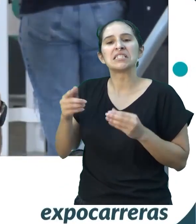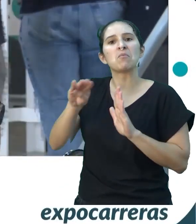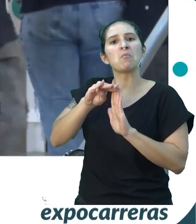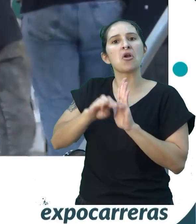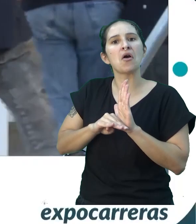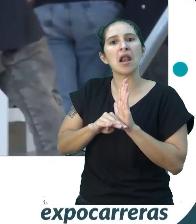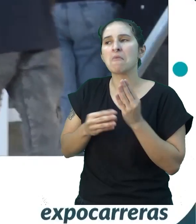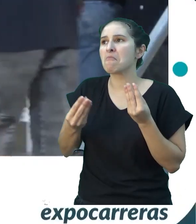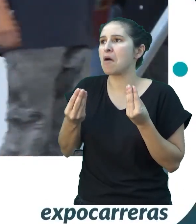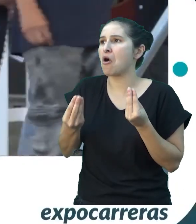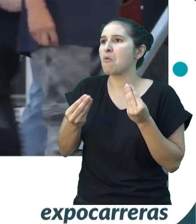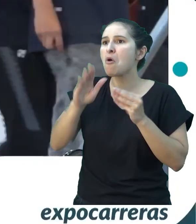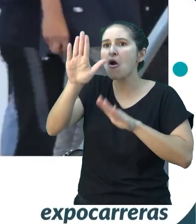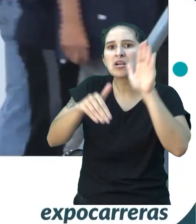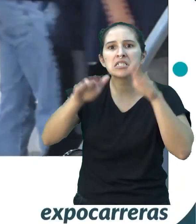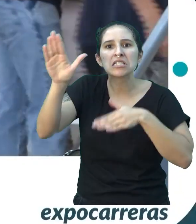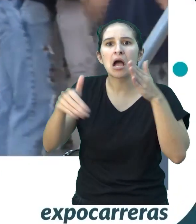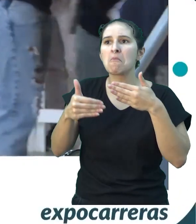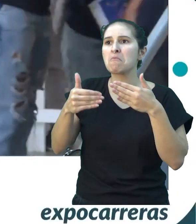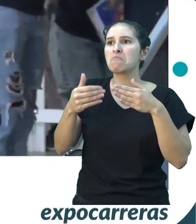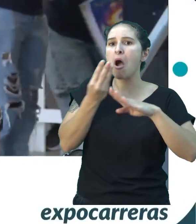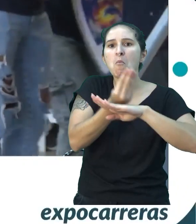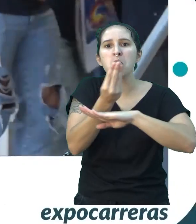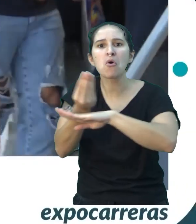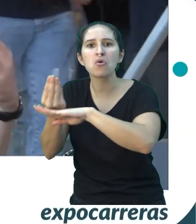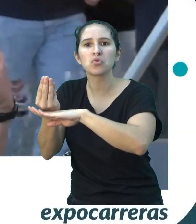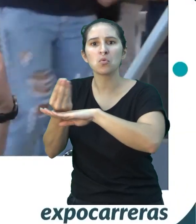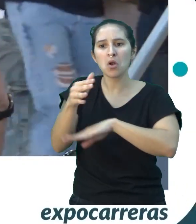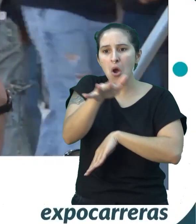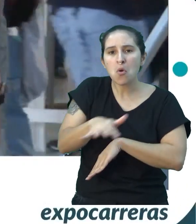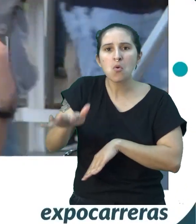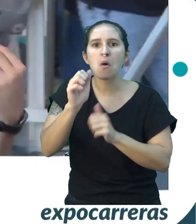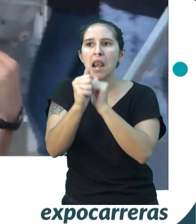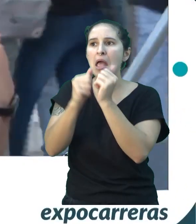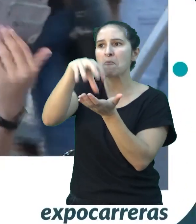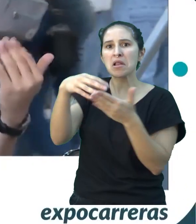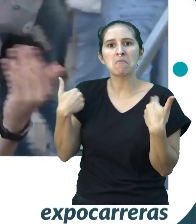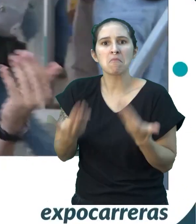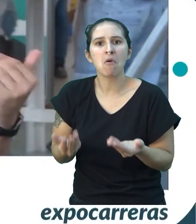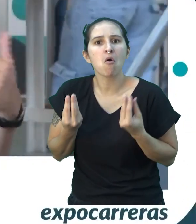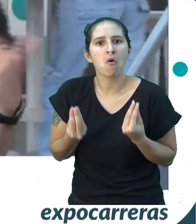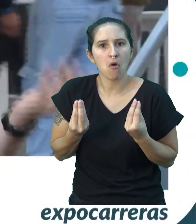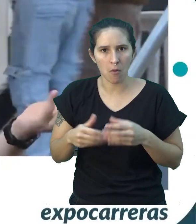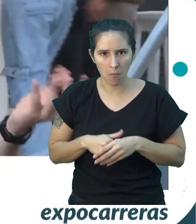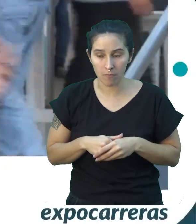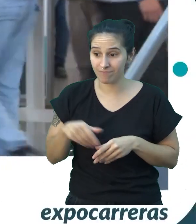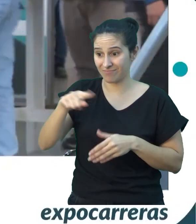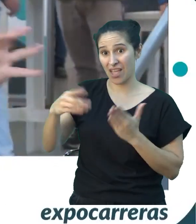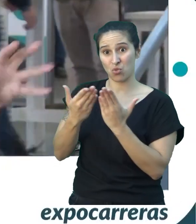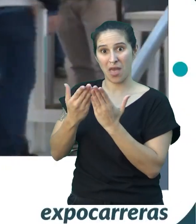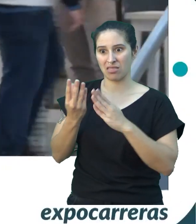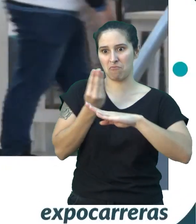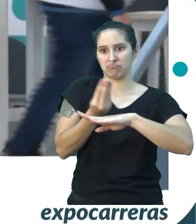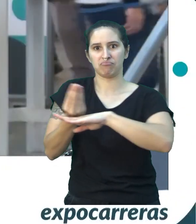captan estas postulaciones, estos lugares que tienen las distintas empresas y después los estudiantes se postulan? ¿Cómo